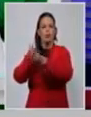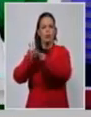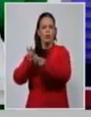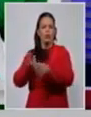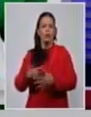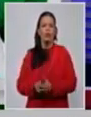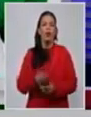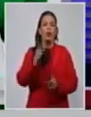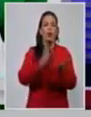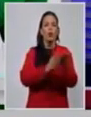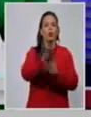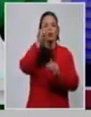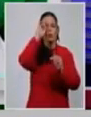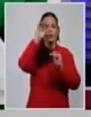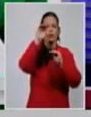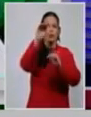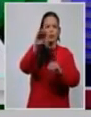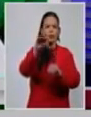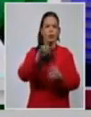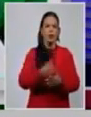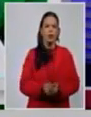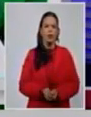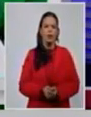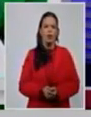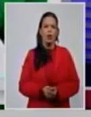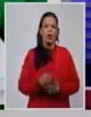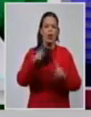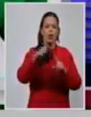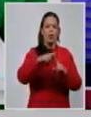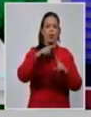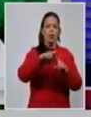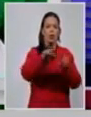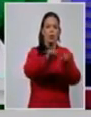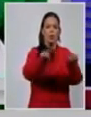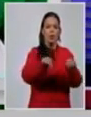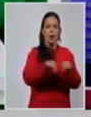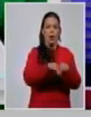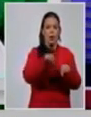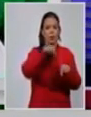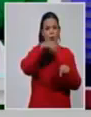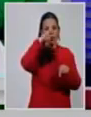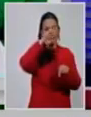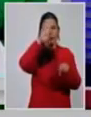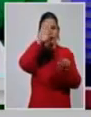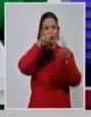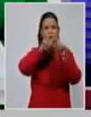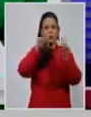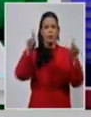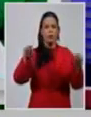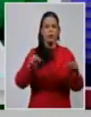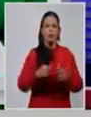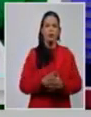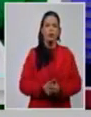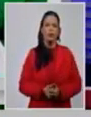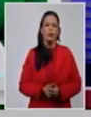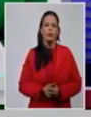tenemos ingresados en las salas de terapia intensiva de Cuba un total